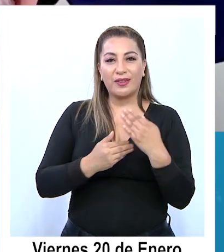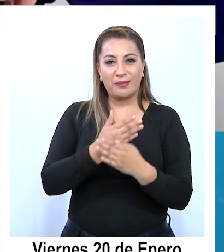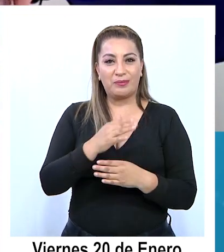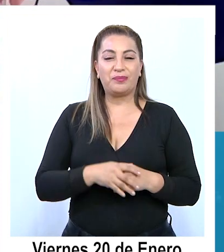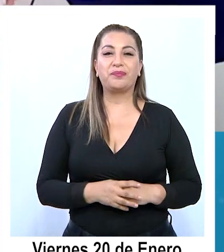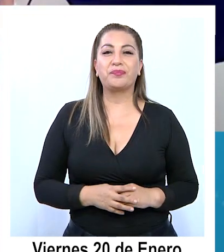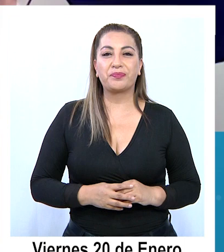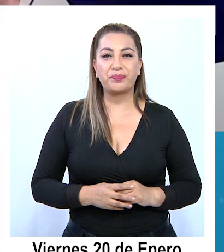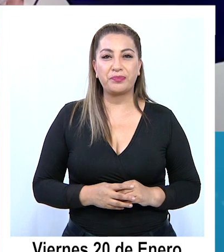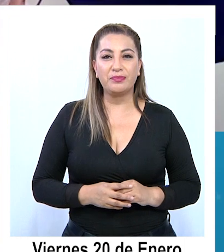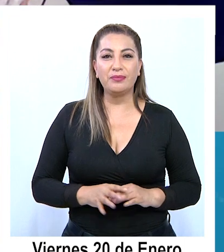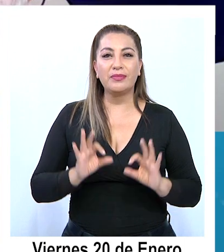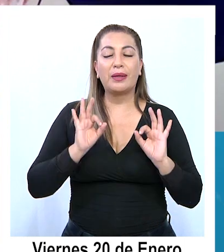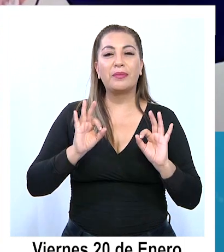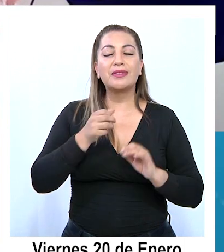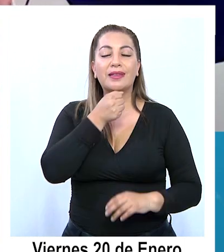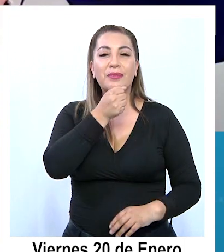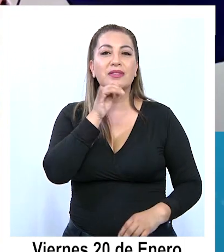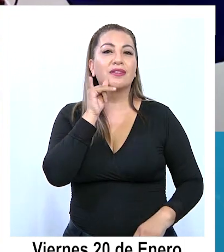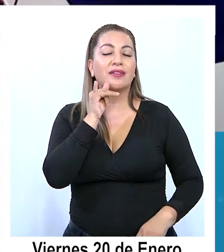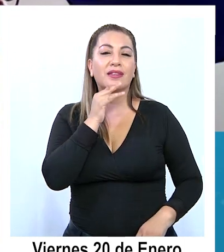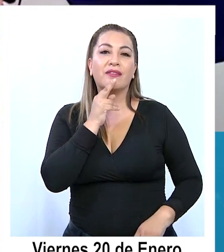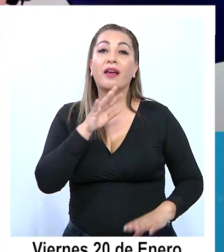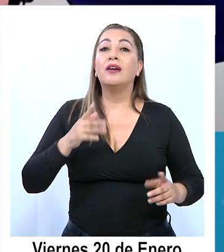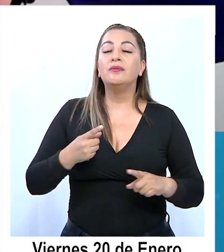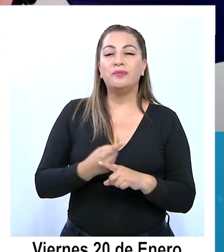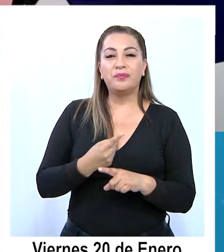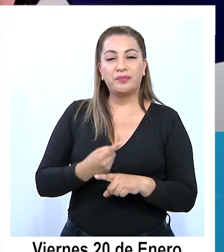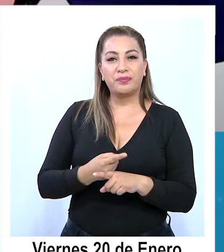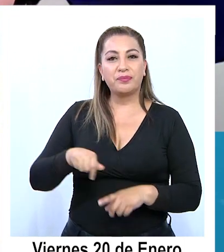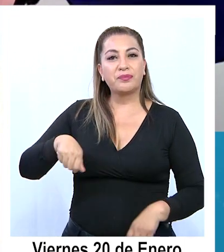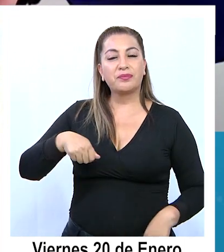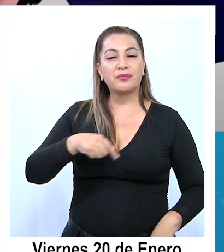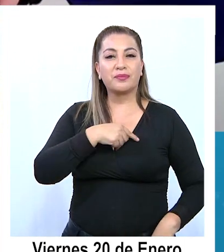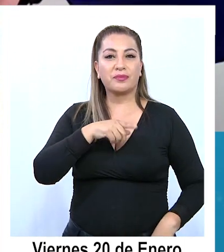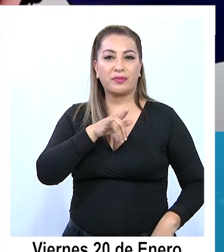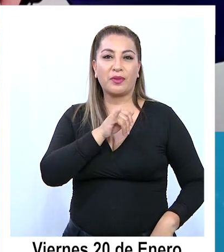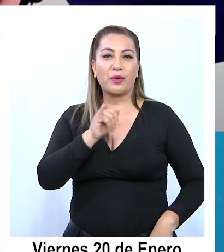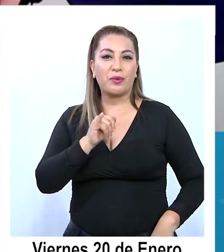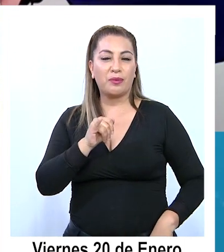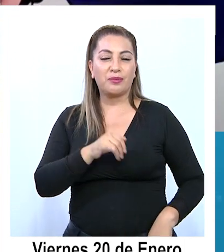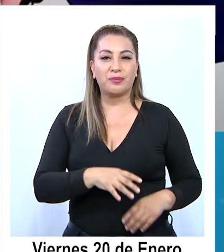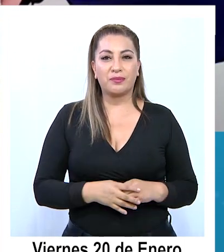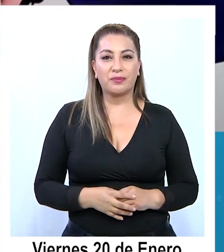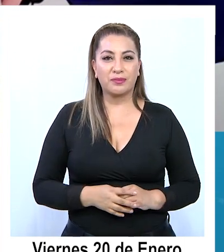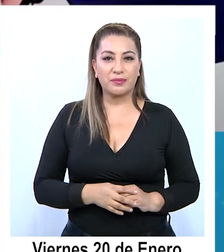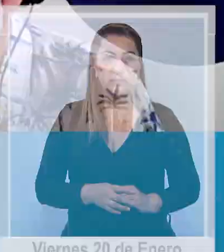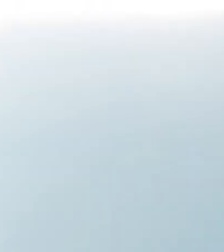Gracias. Especial de prensa en Iquique Televisión en esta oportunidad con la senadora Luz Evans Perger.